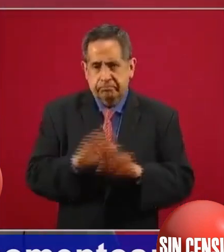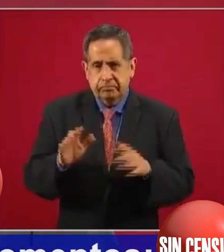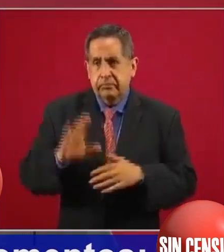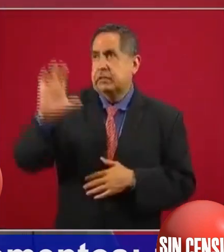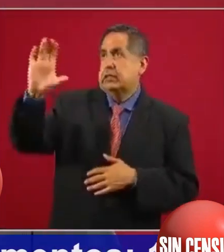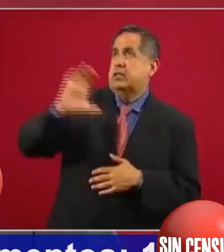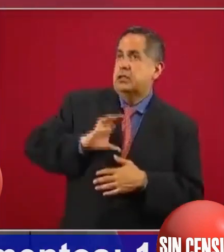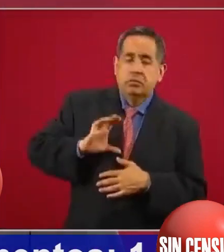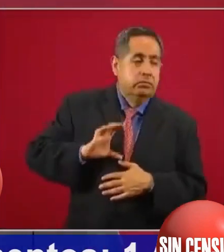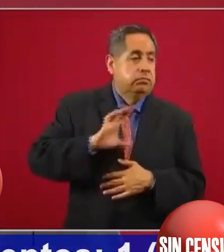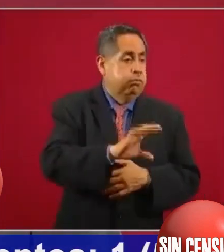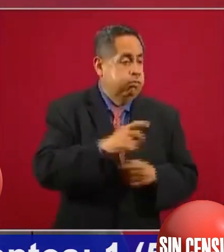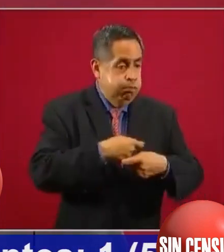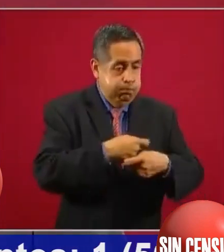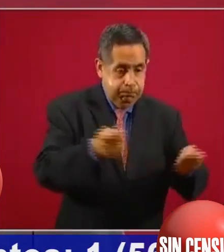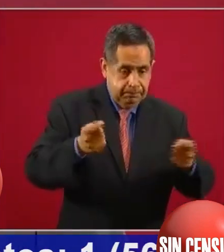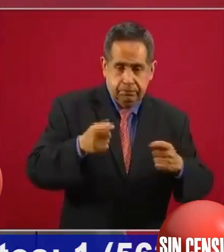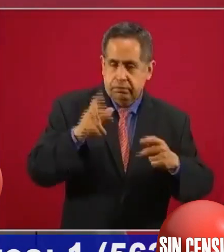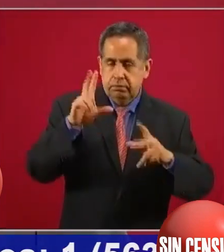reactivar la economía, no,